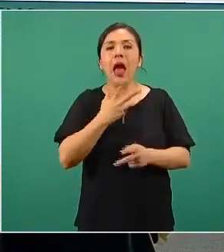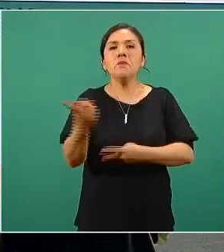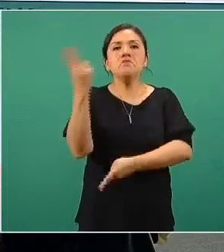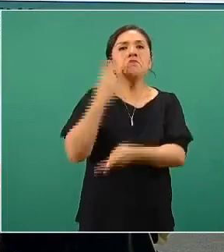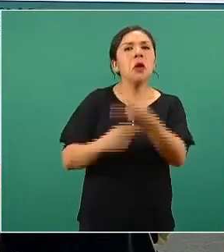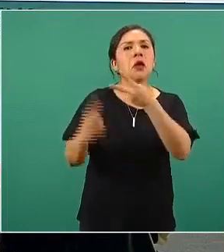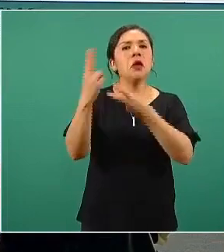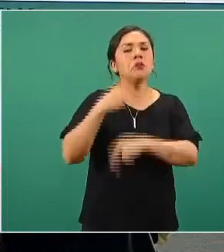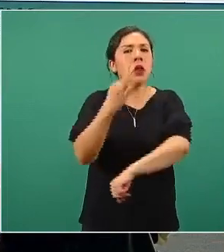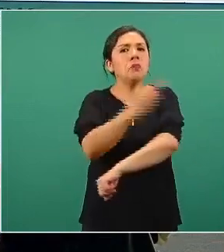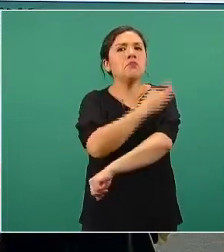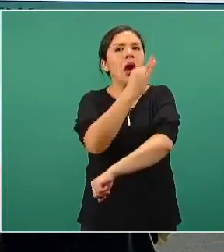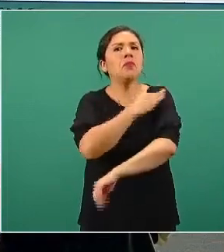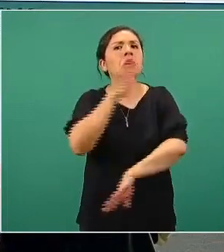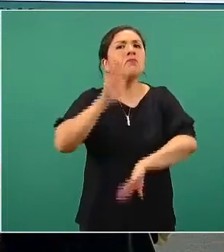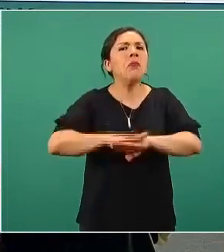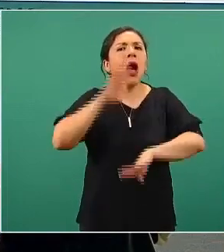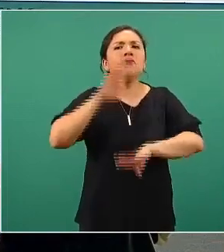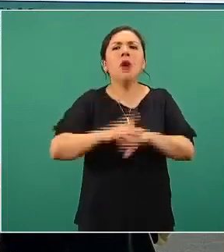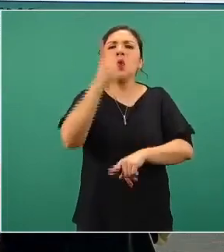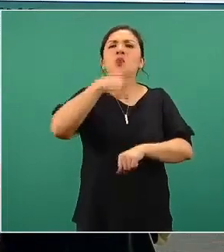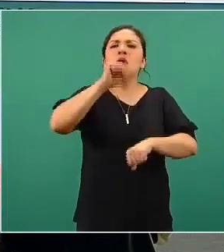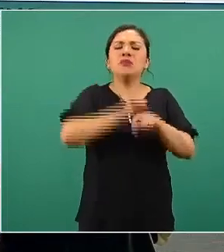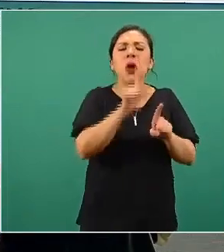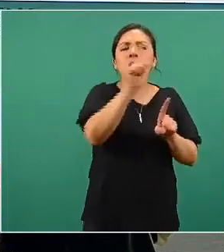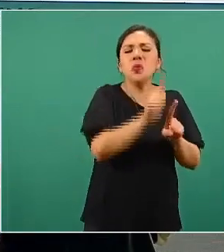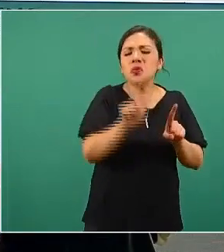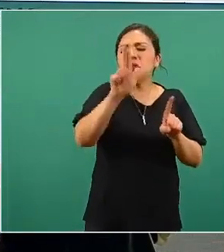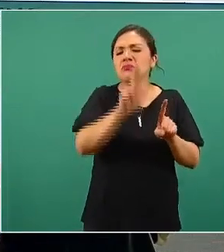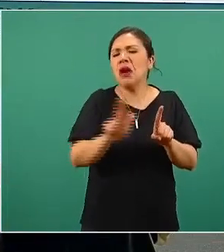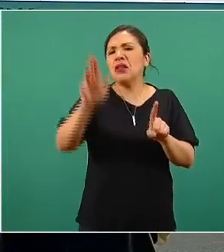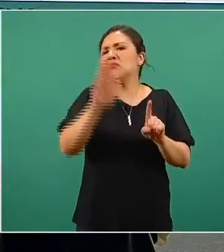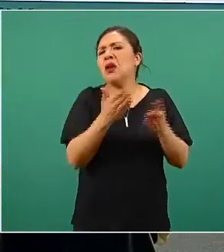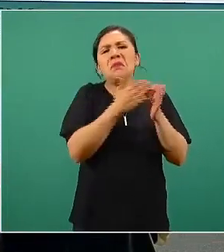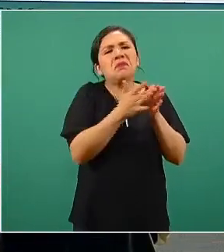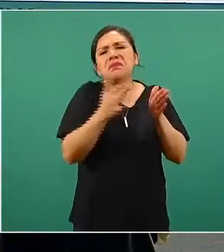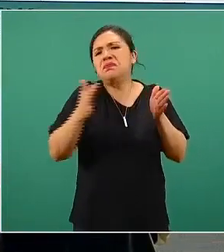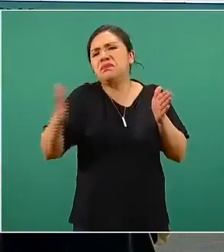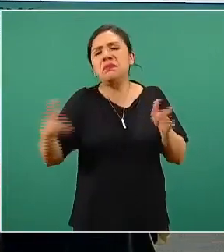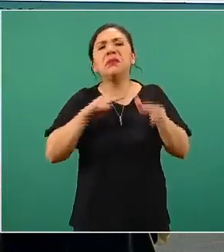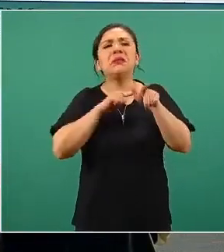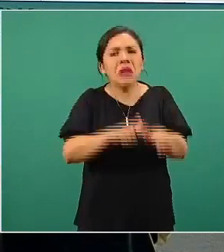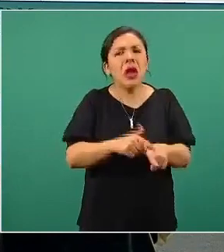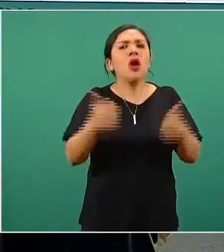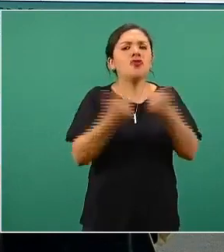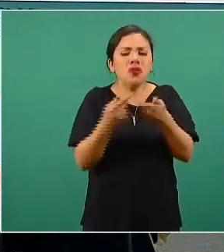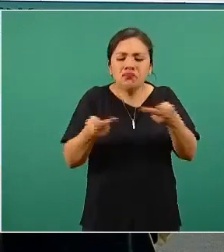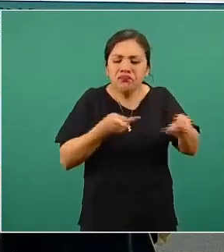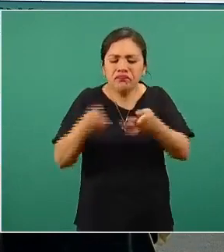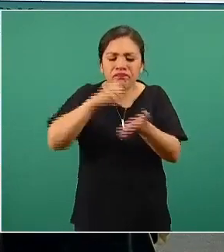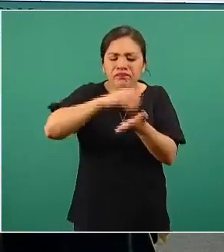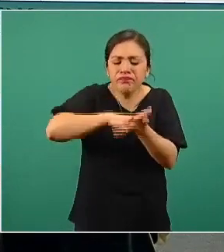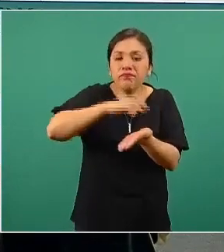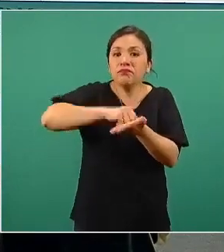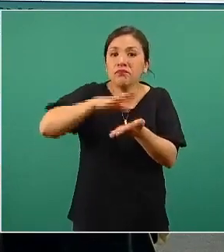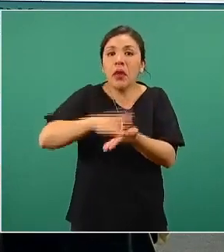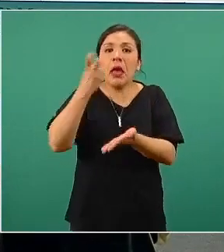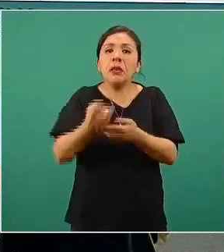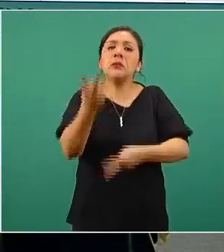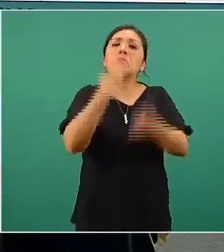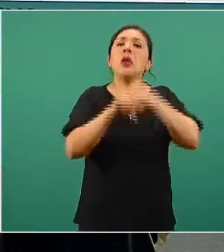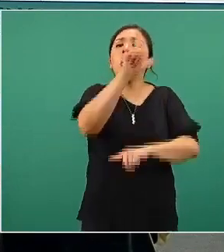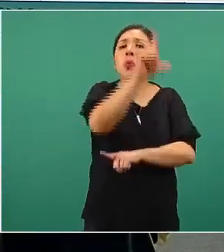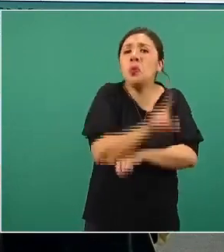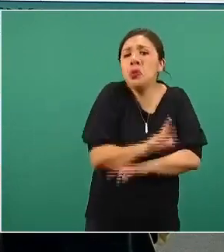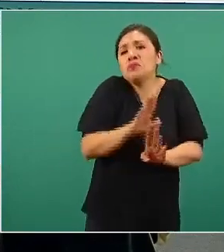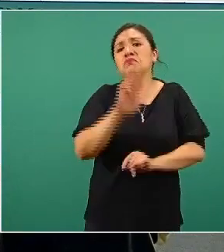vacunas a lo largo de la semana, distintas vacunas sincronizadas, algunas otras no sincronizadas, que estarán llegando los lunes,